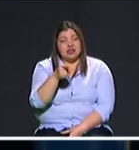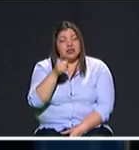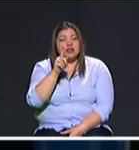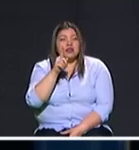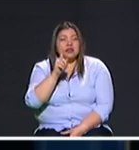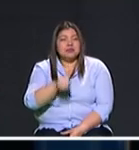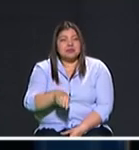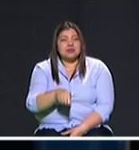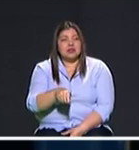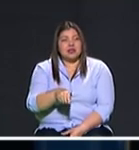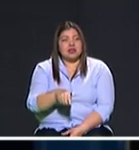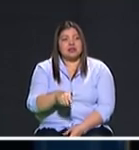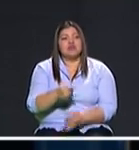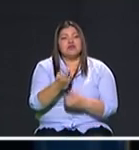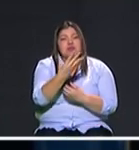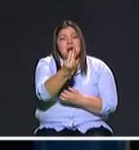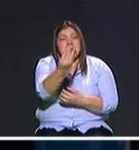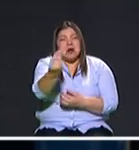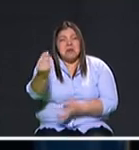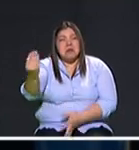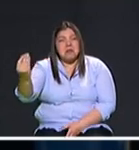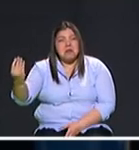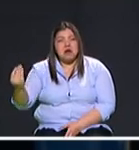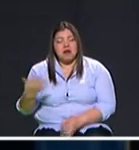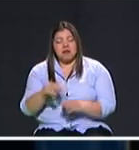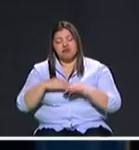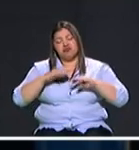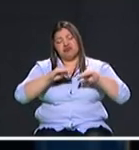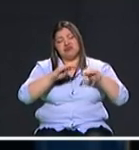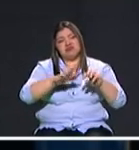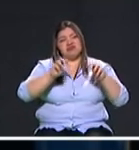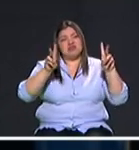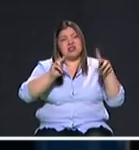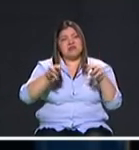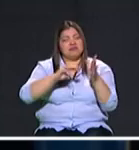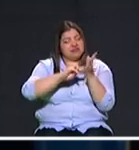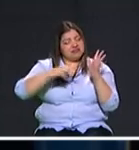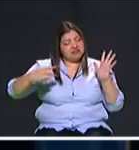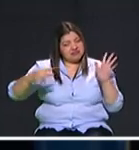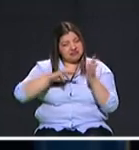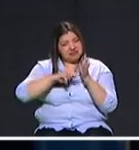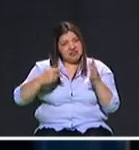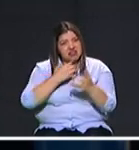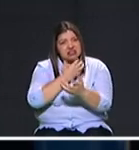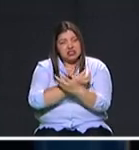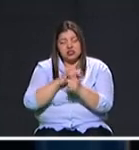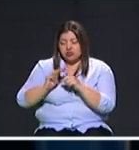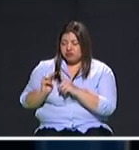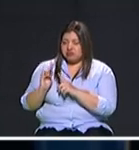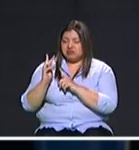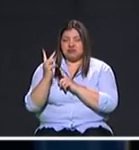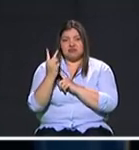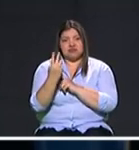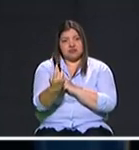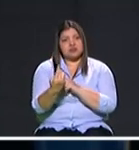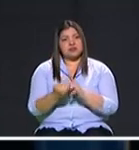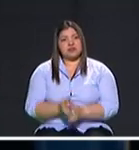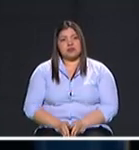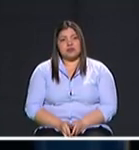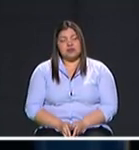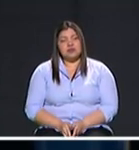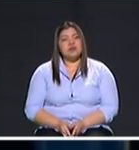conjuntamente con ruta en alto el tema tecnología ciencia innovación también queremos con el pp los territorios